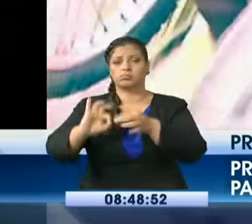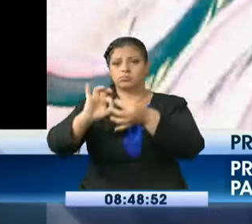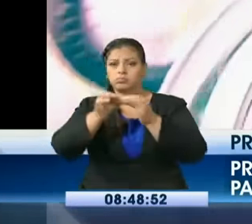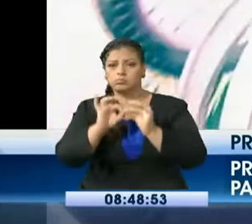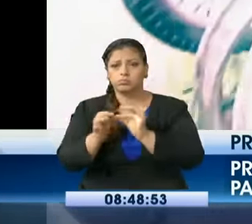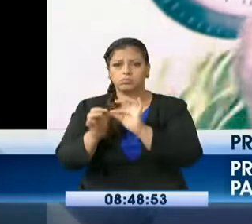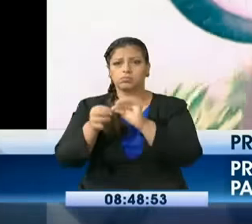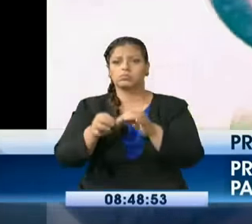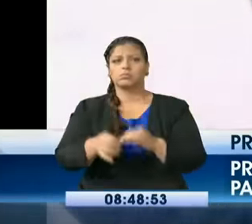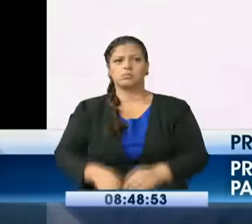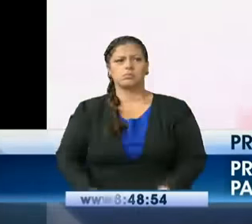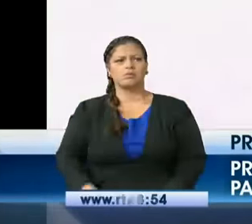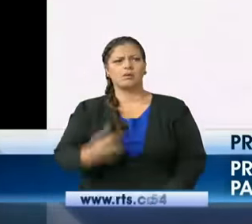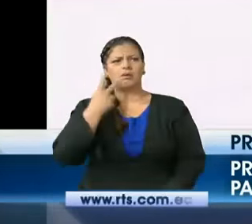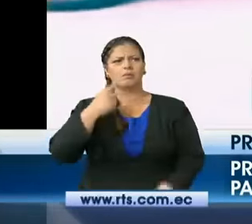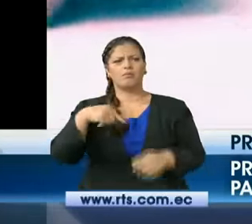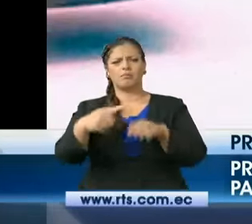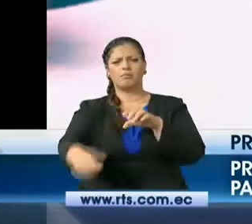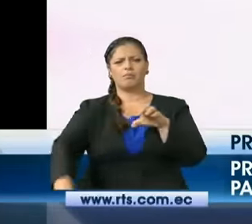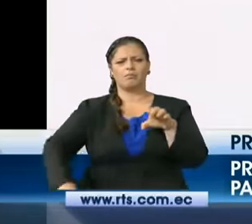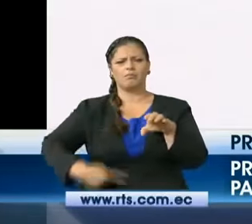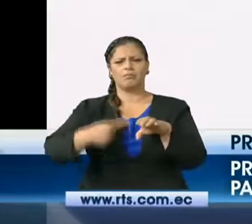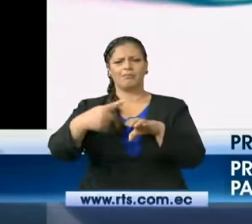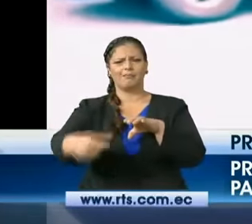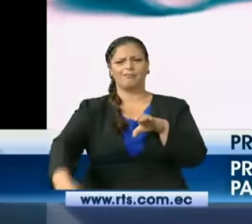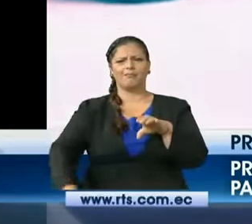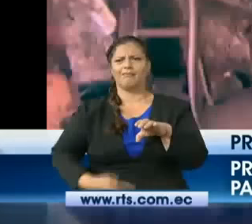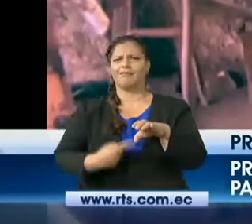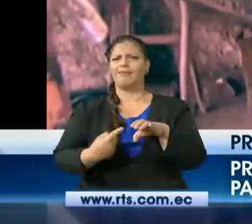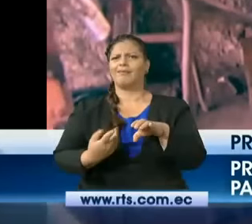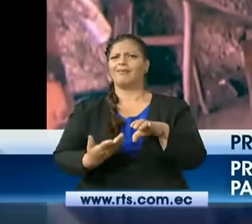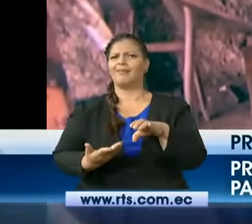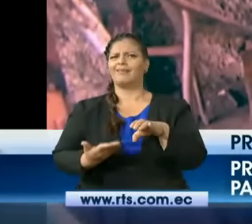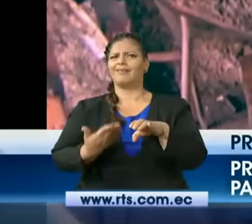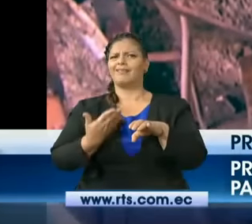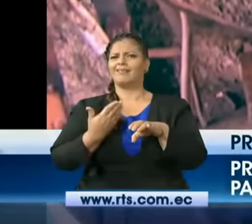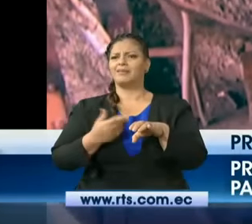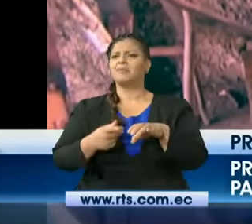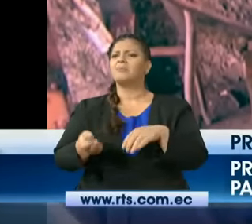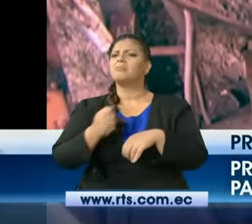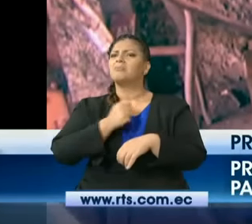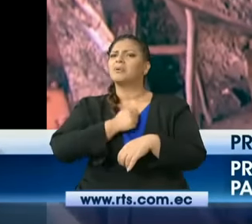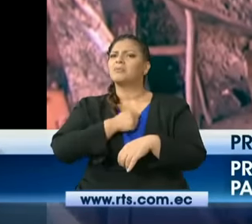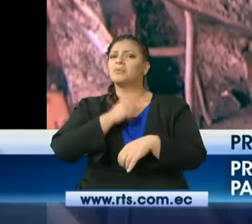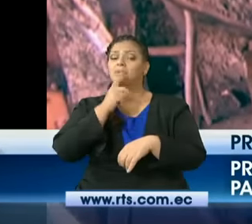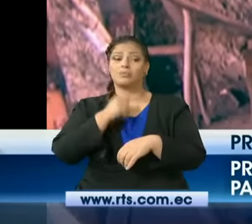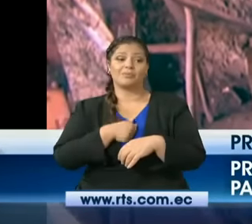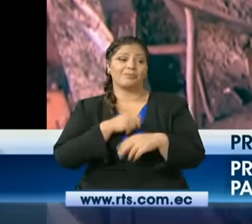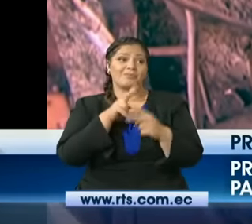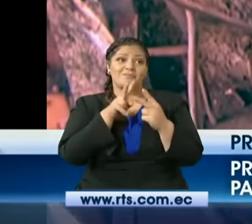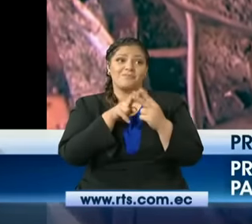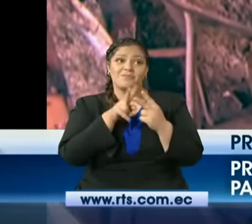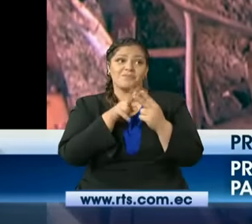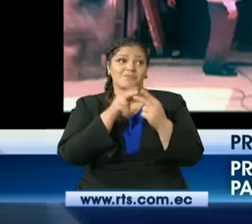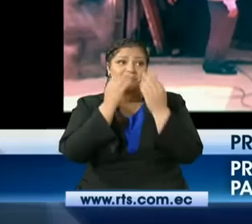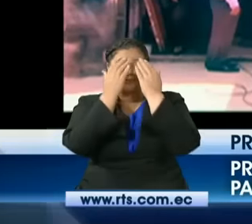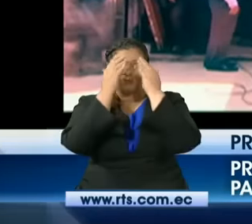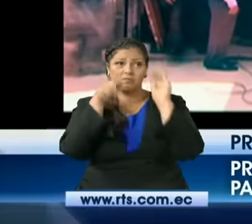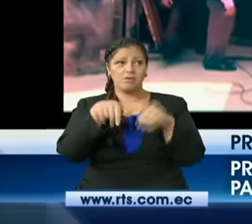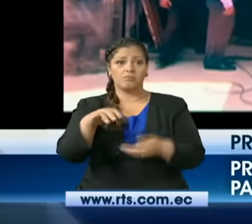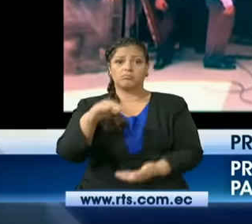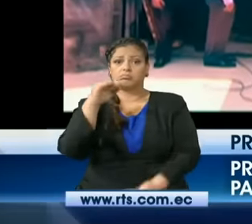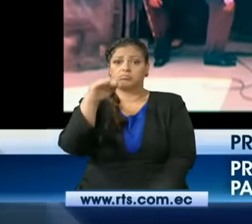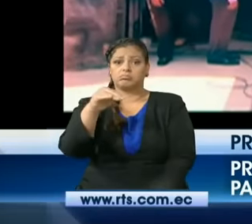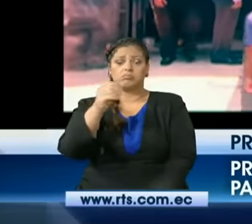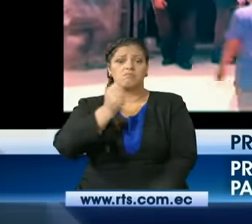no tener la documentación, no conozco dónde vive el chico, entonces ya. Ahora, tengo esa máquina soldadora de 15 años.